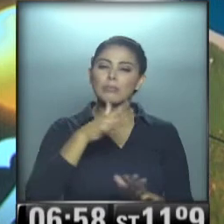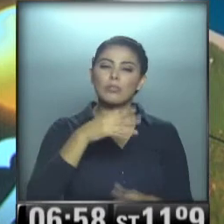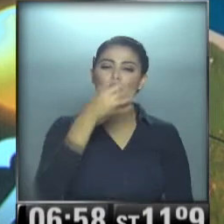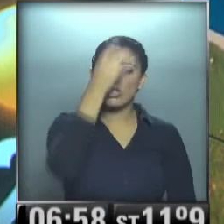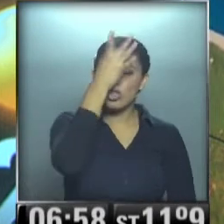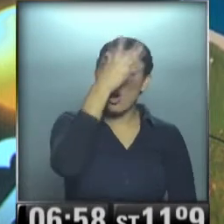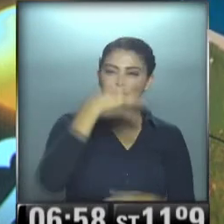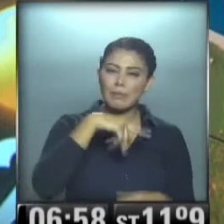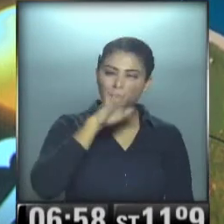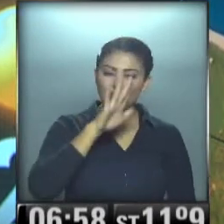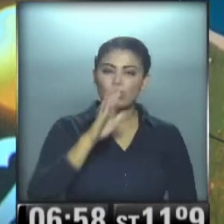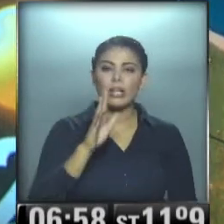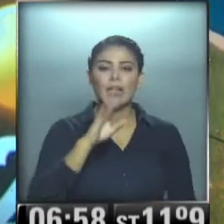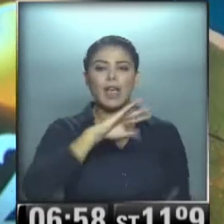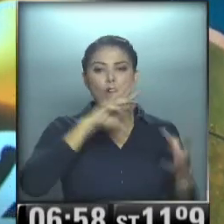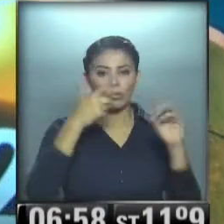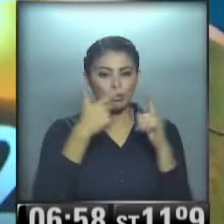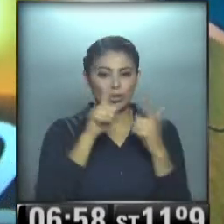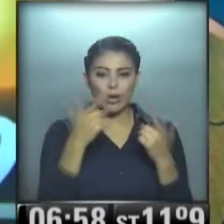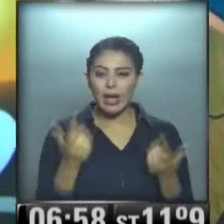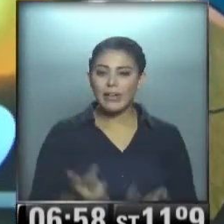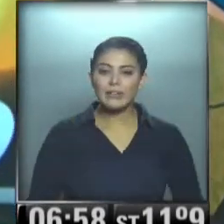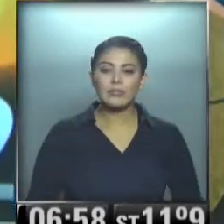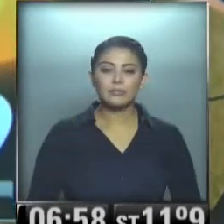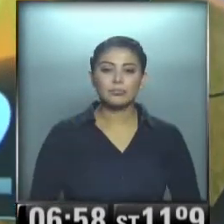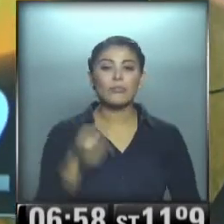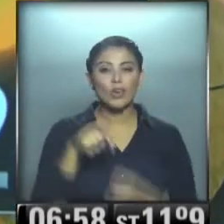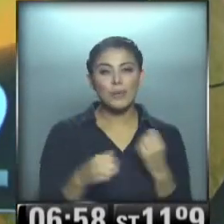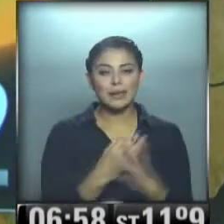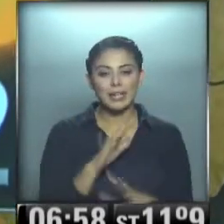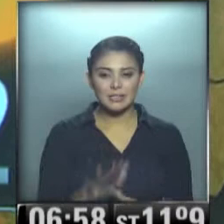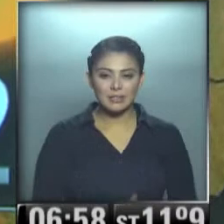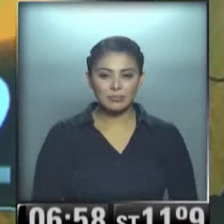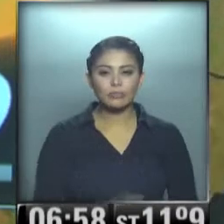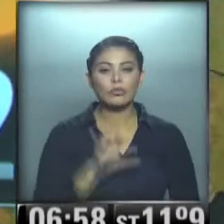12 grados, cielo completamente despejado en esta mañana.